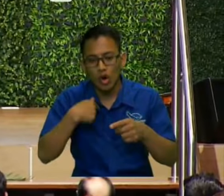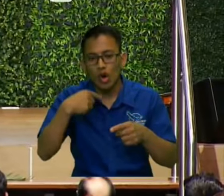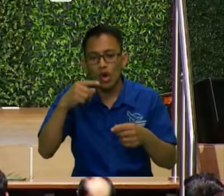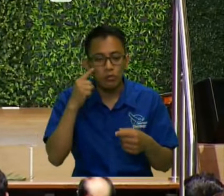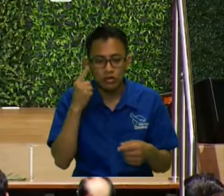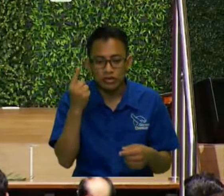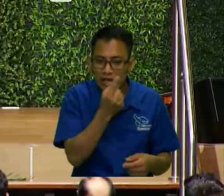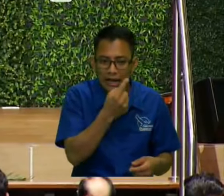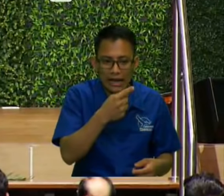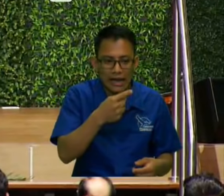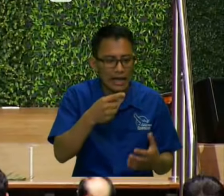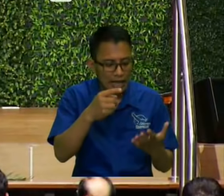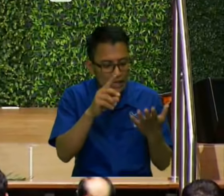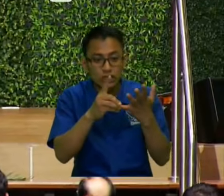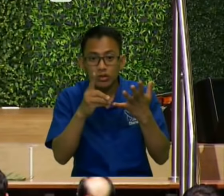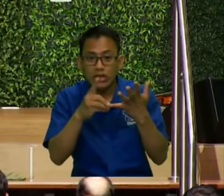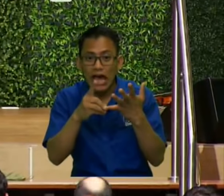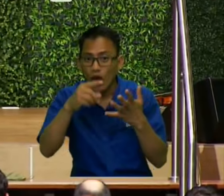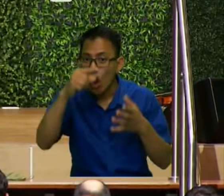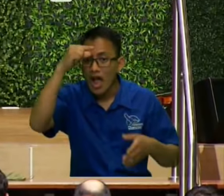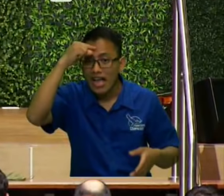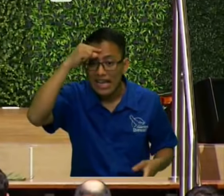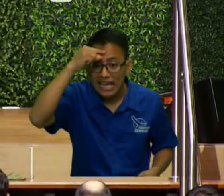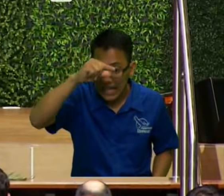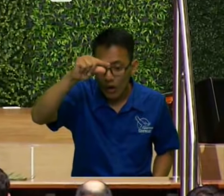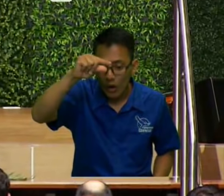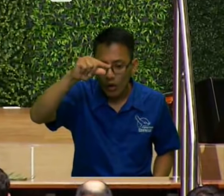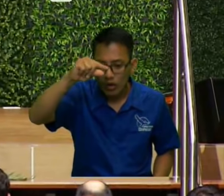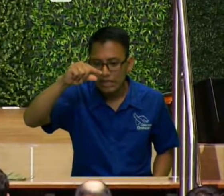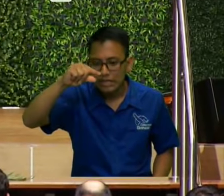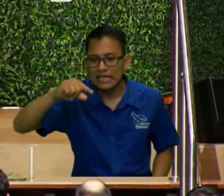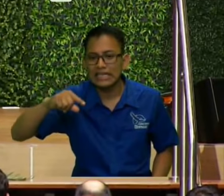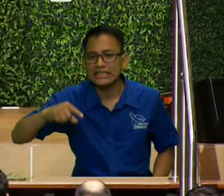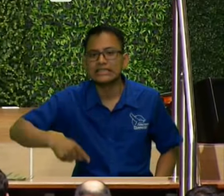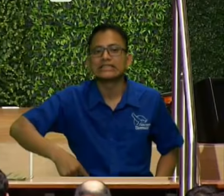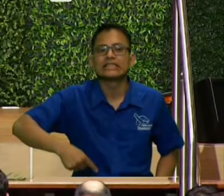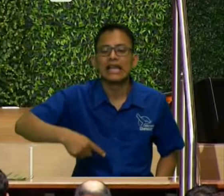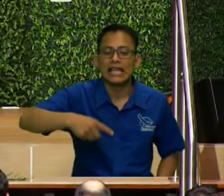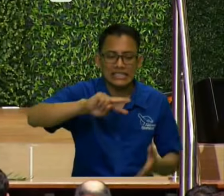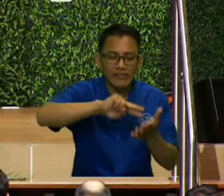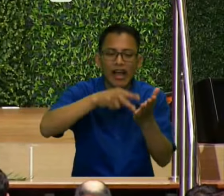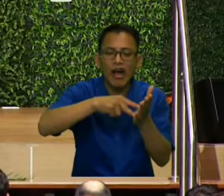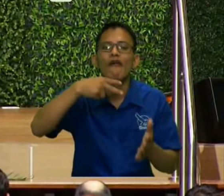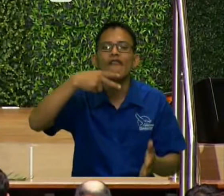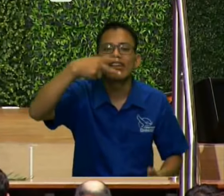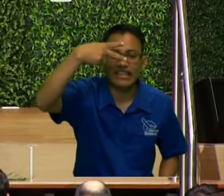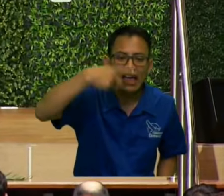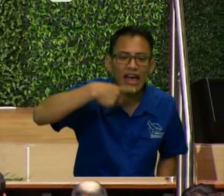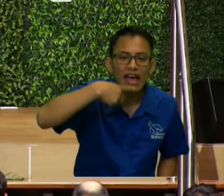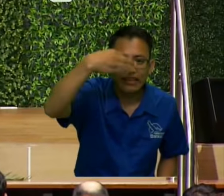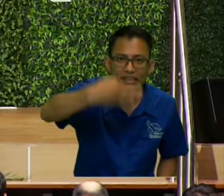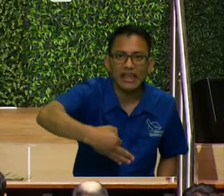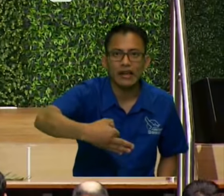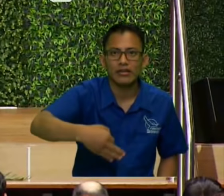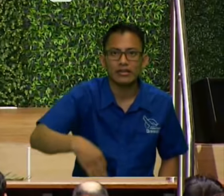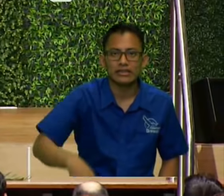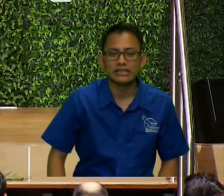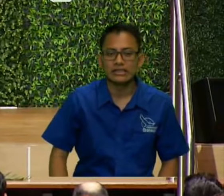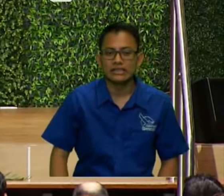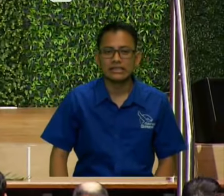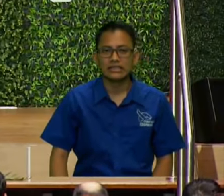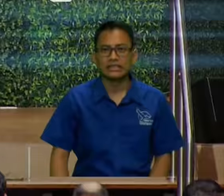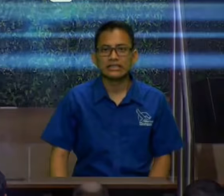Espero que sí. Lo verdadero. Se dice aletes. Es la palabra número